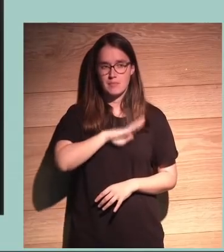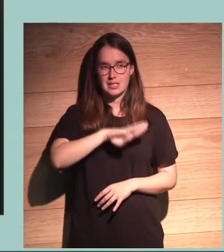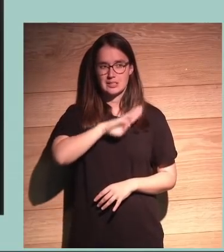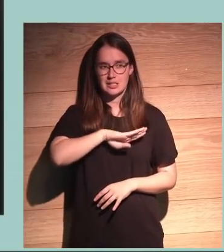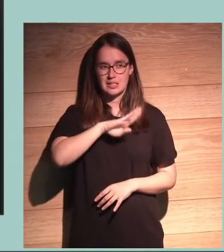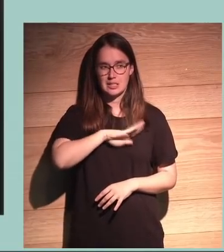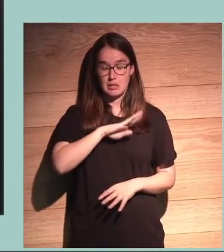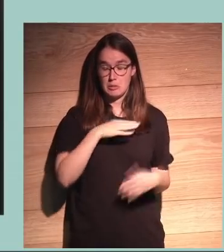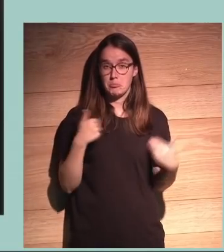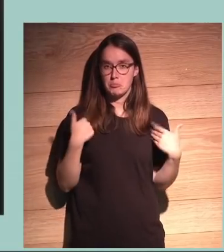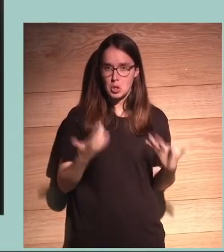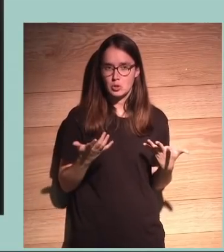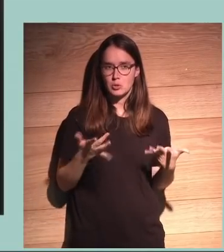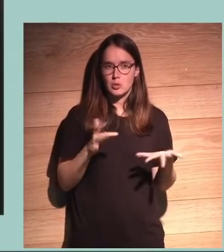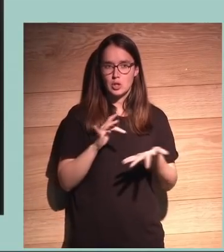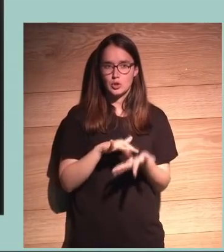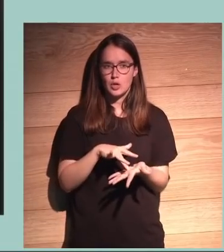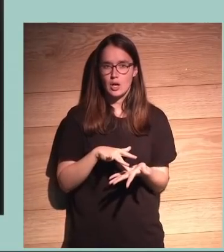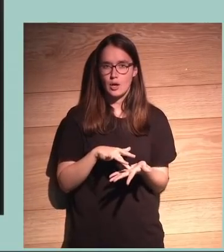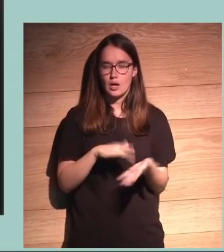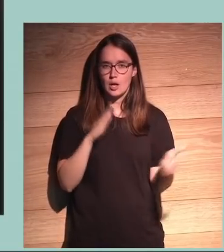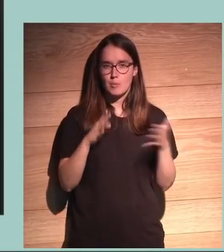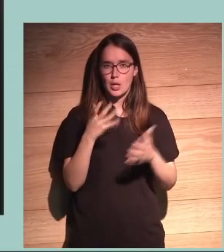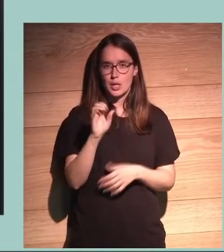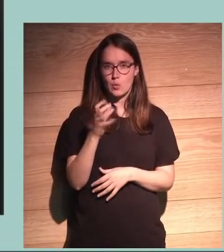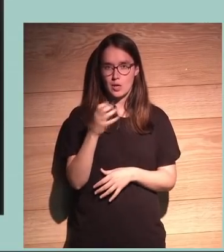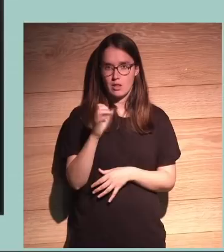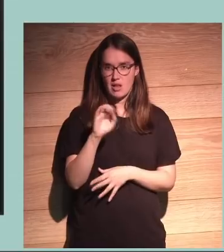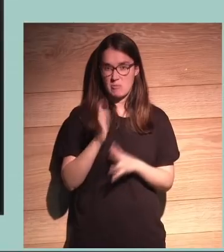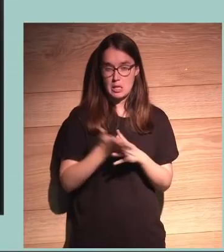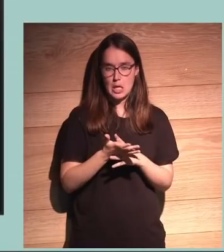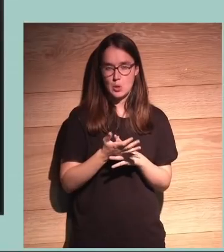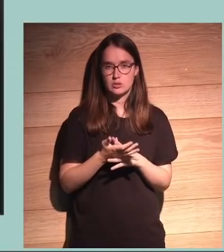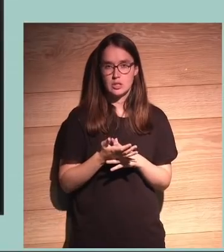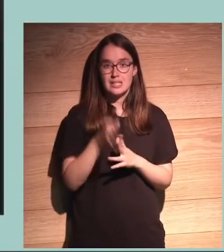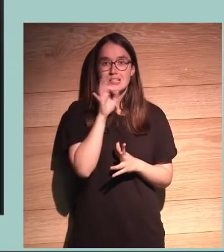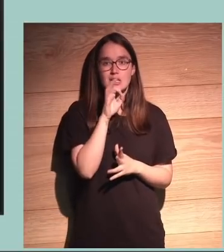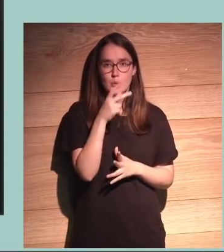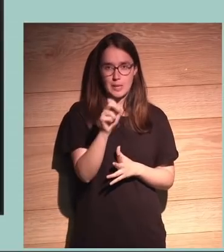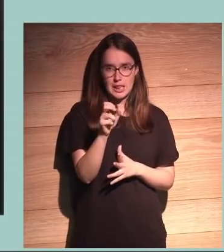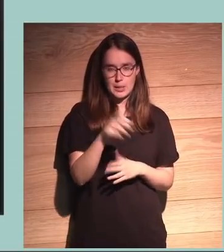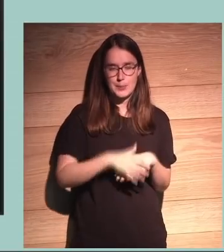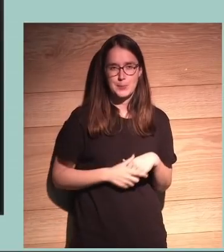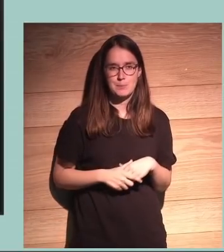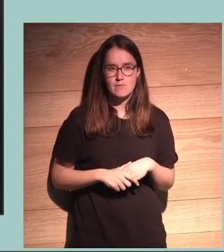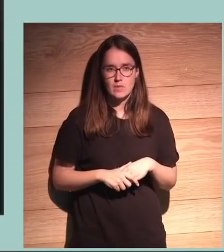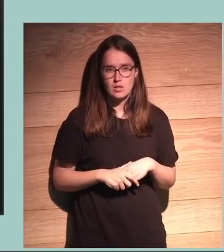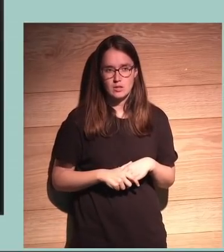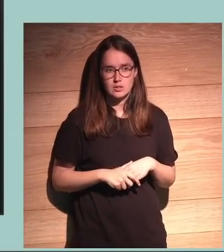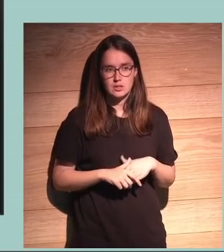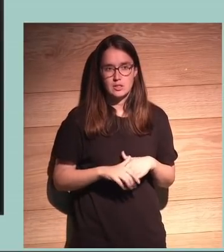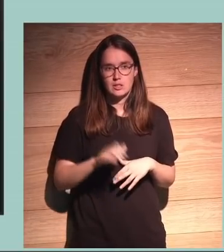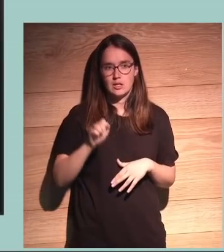bastante temprana, porque se produjo en los años 50, mediados del siglo XX, ¿no? El